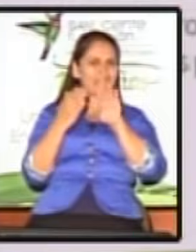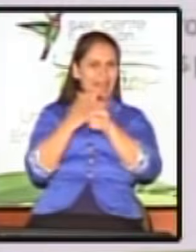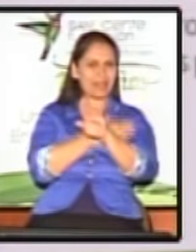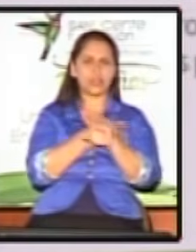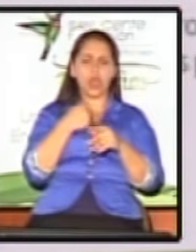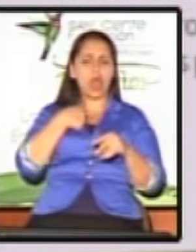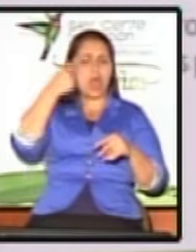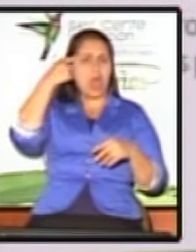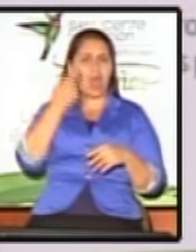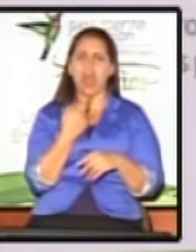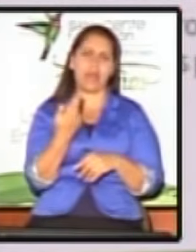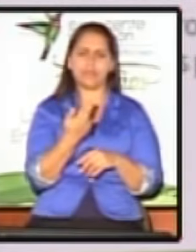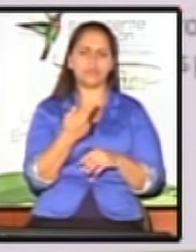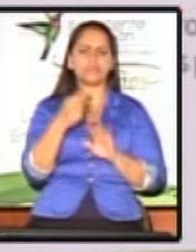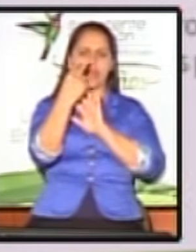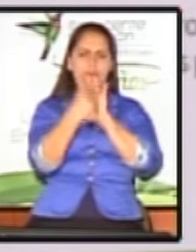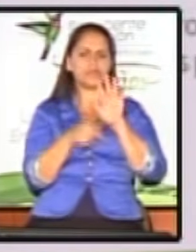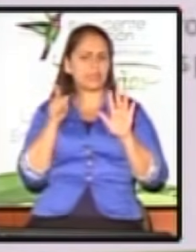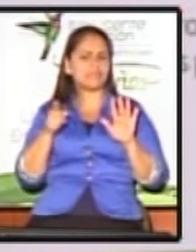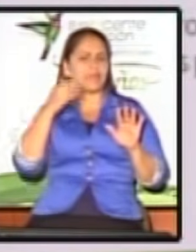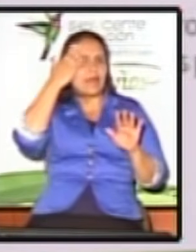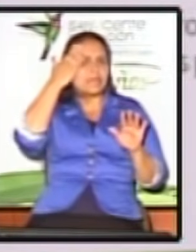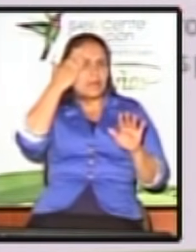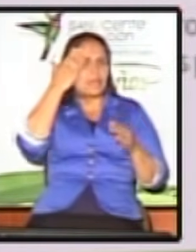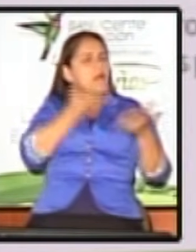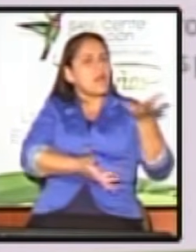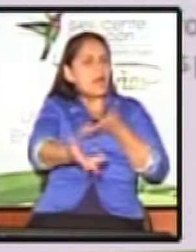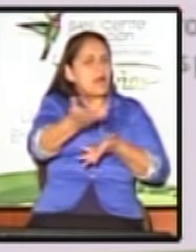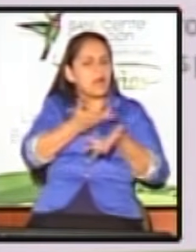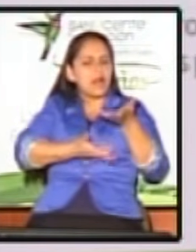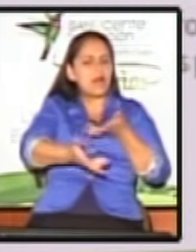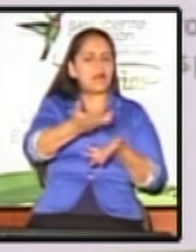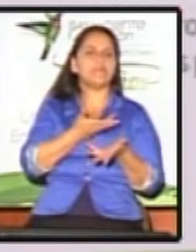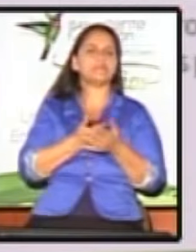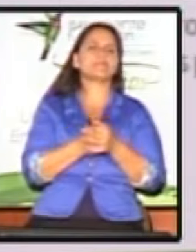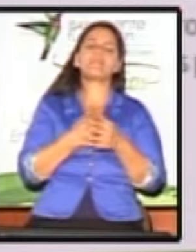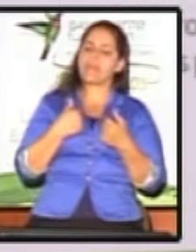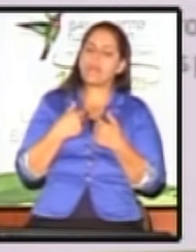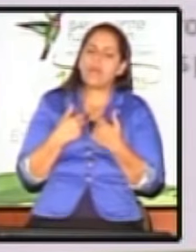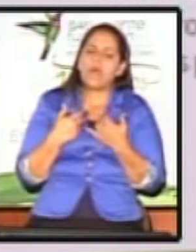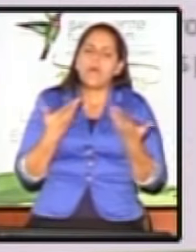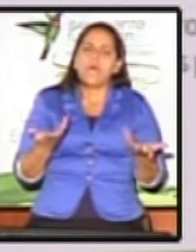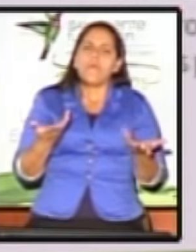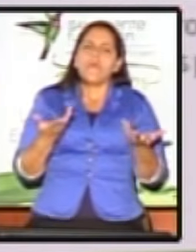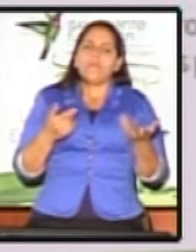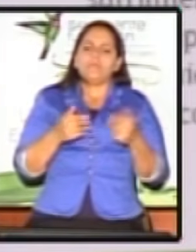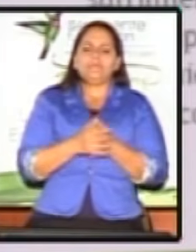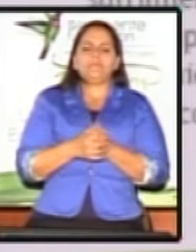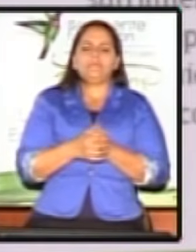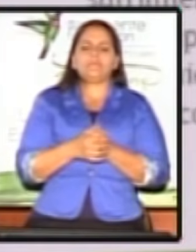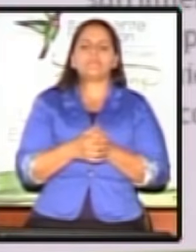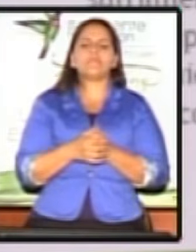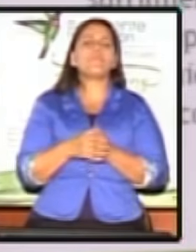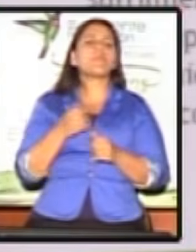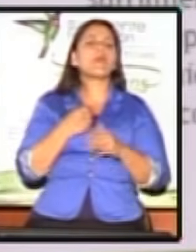pienso repetirles porque de eso se trata, que compartamos e interactuemos, ha tenido cambios. El